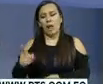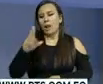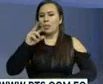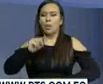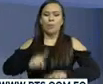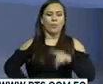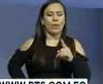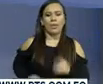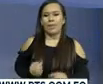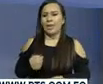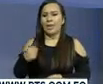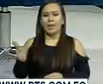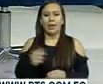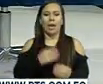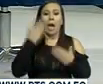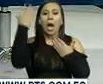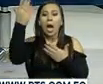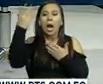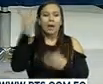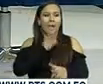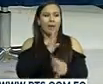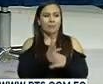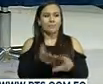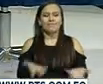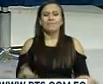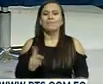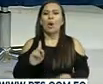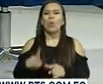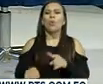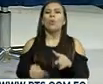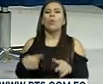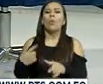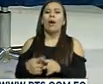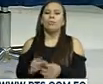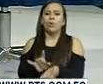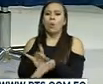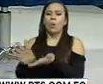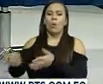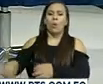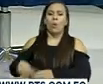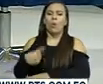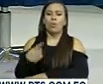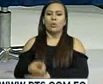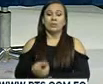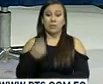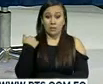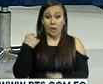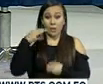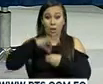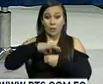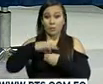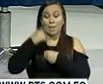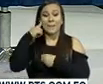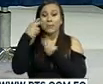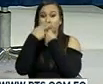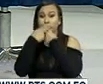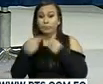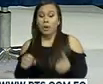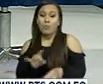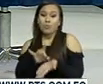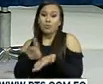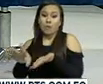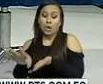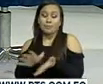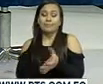ser de error siendo así asambleísta a suero cuando se daría el juicio político existiría los votos para la censura en qué tiempo o en qué